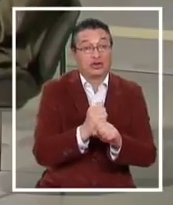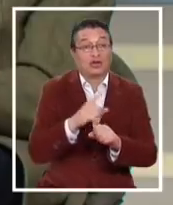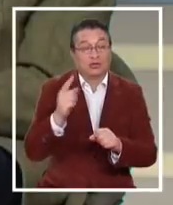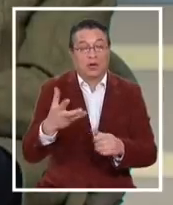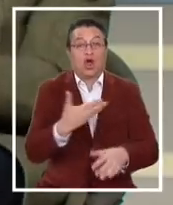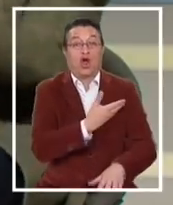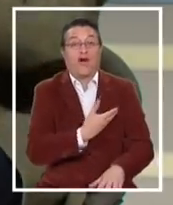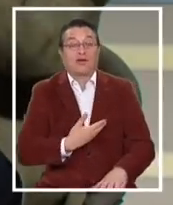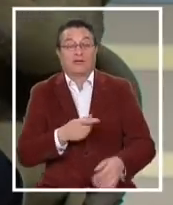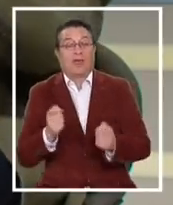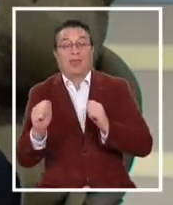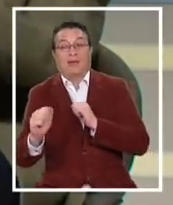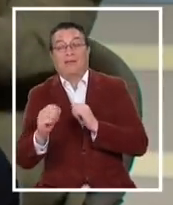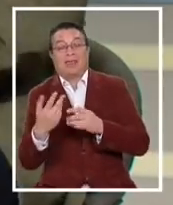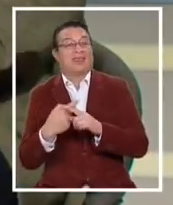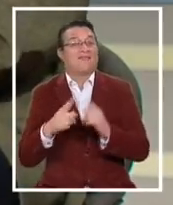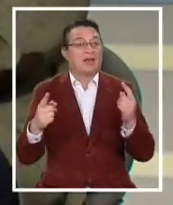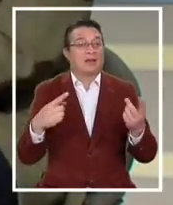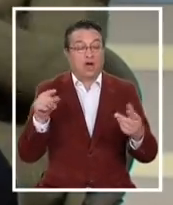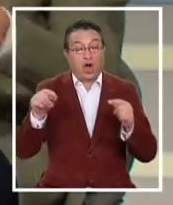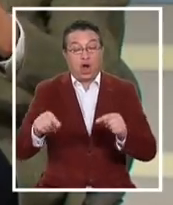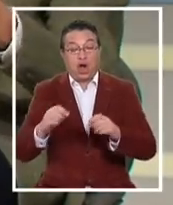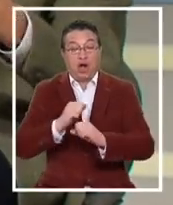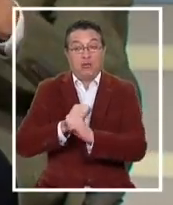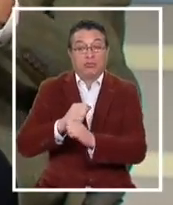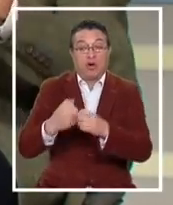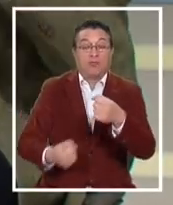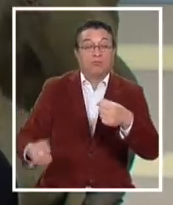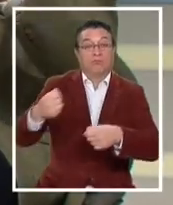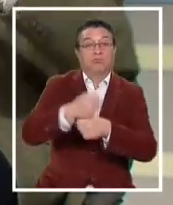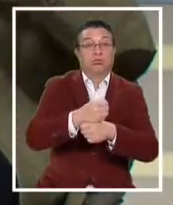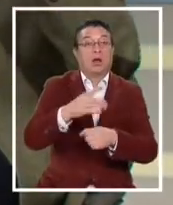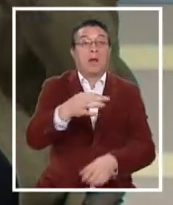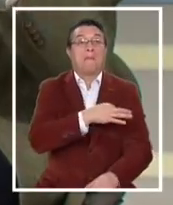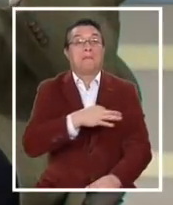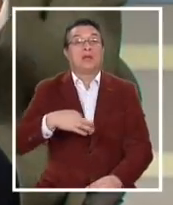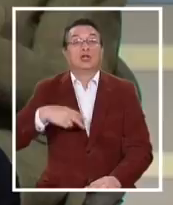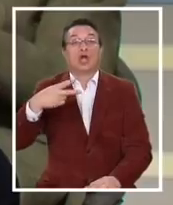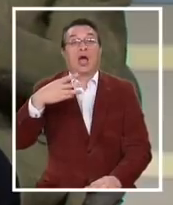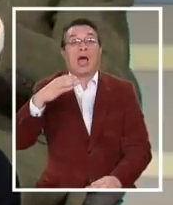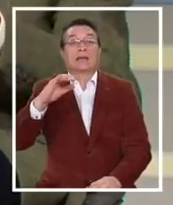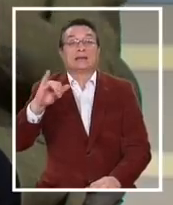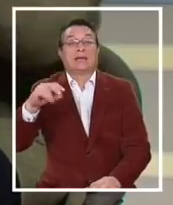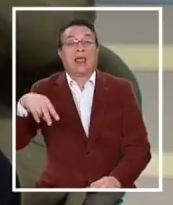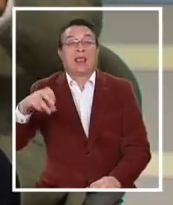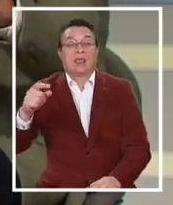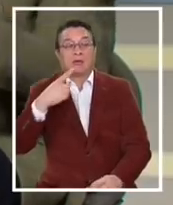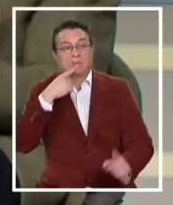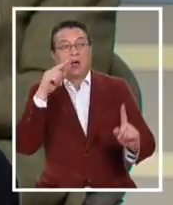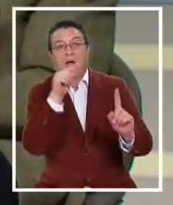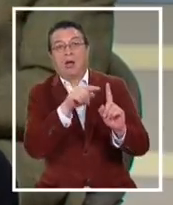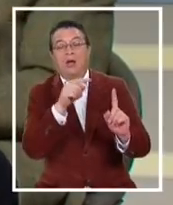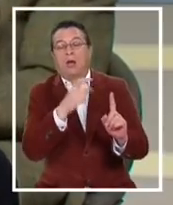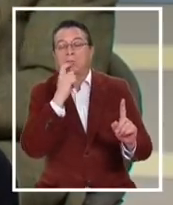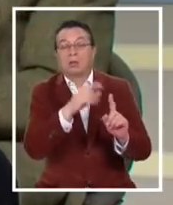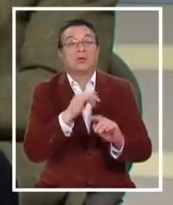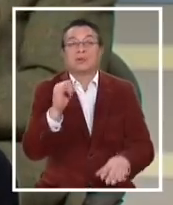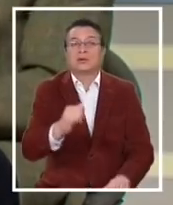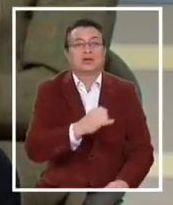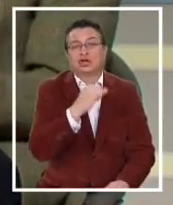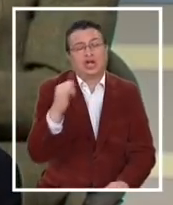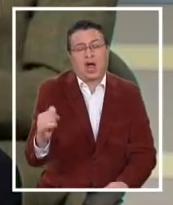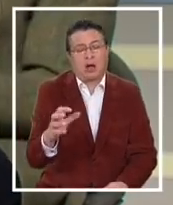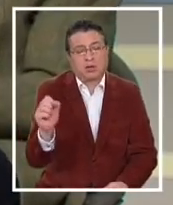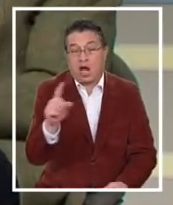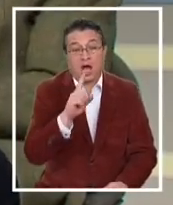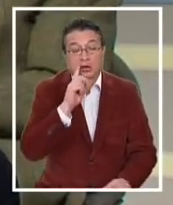es gobierno. Y de hecho, cuando los que hoy son oposición están en el gobierno, los ministros de Hacienda también eran muy apuntados con el dedo. Siempre pasa así.